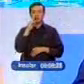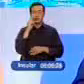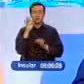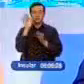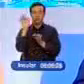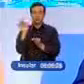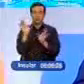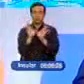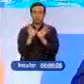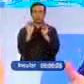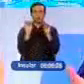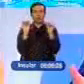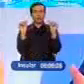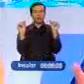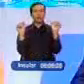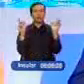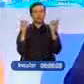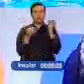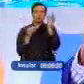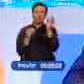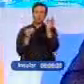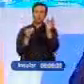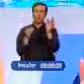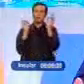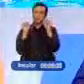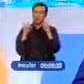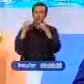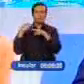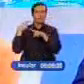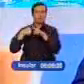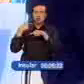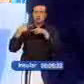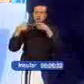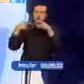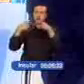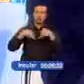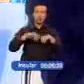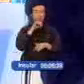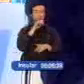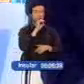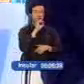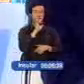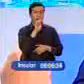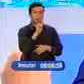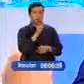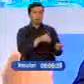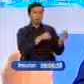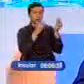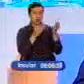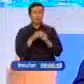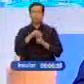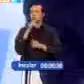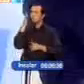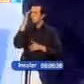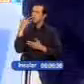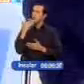ISO señalo de calidad que nos permite el mejoramiento continuo en nuestras prácticas. ¿Esta ISO la entrega la OEA? Exactamente. ¿Y cómo